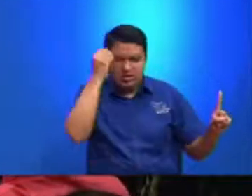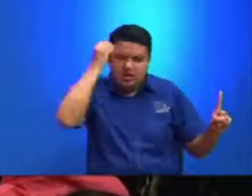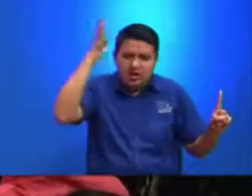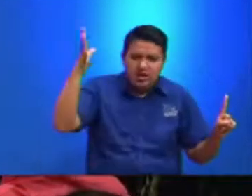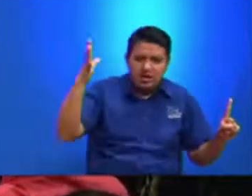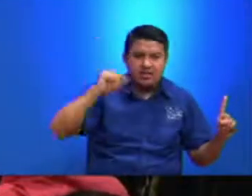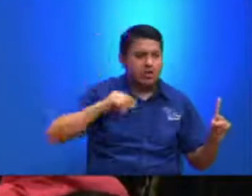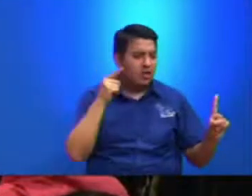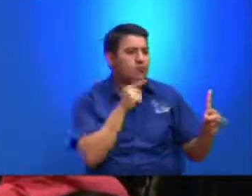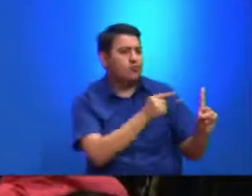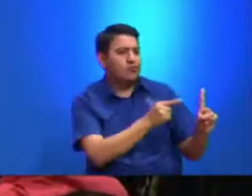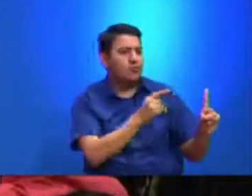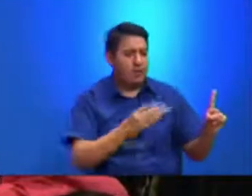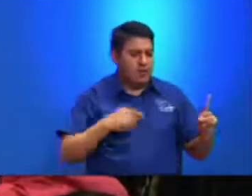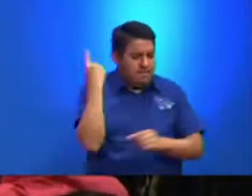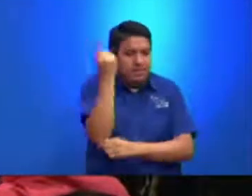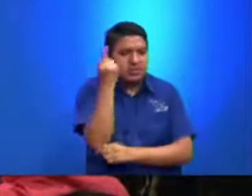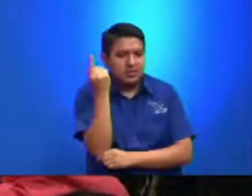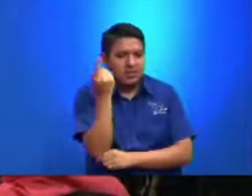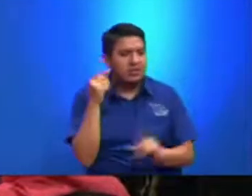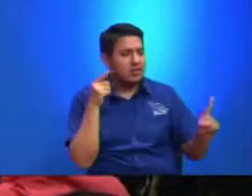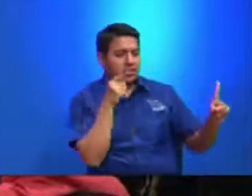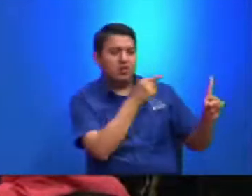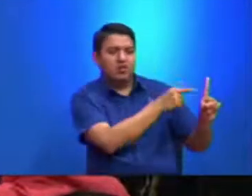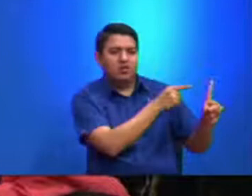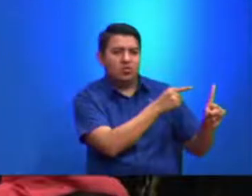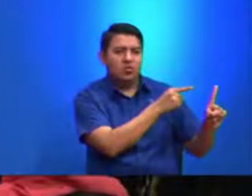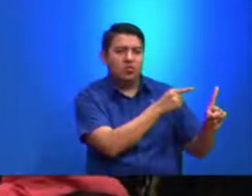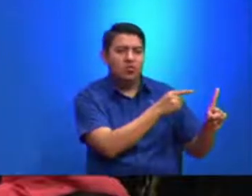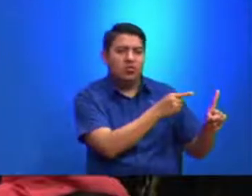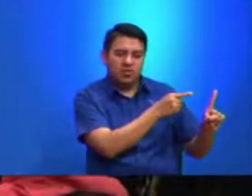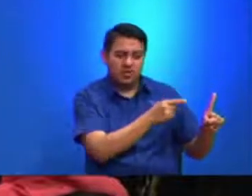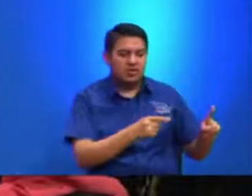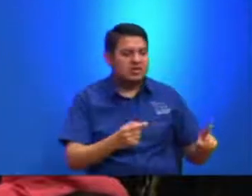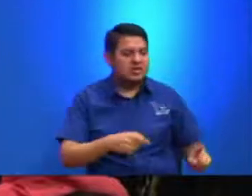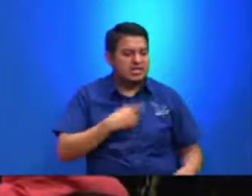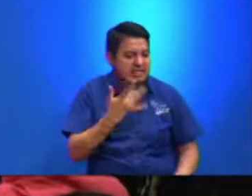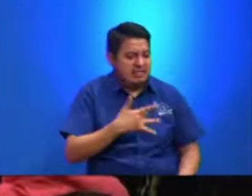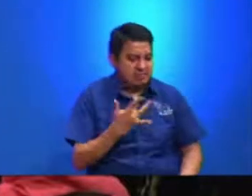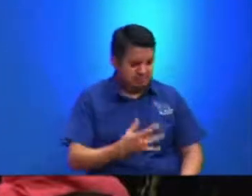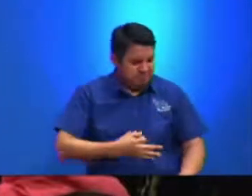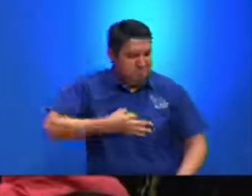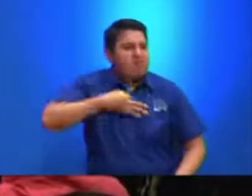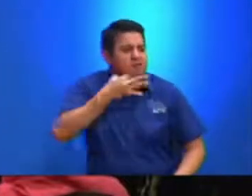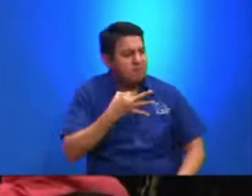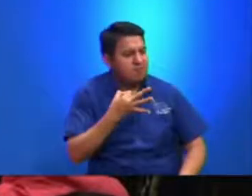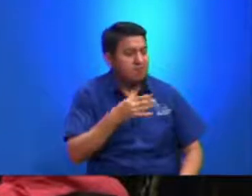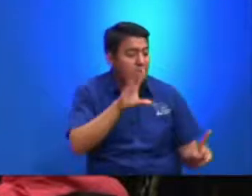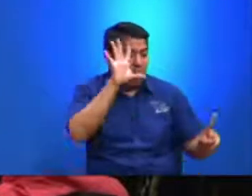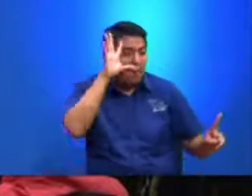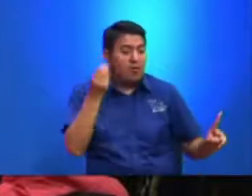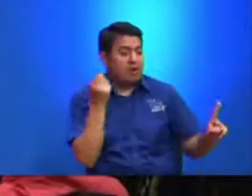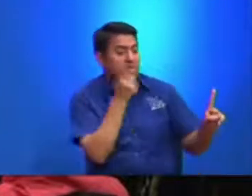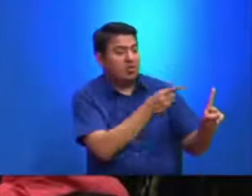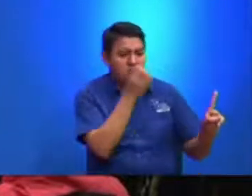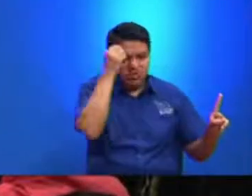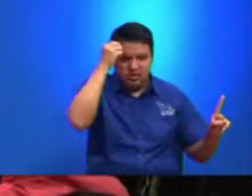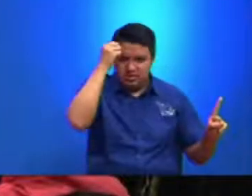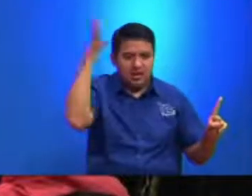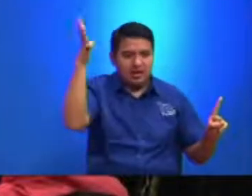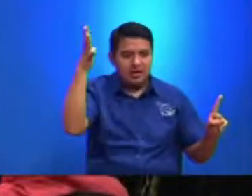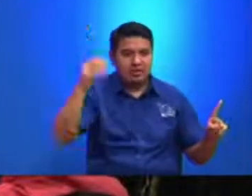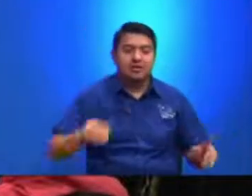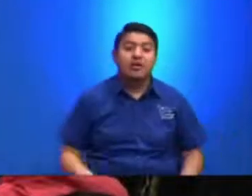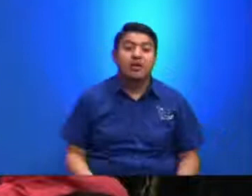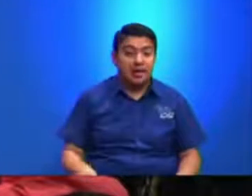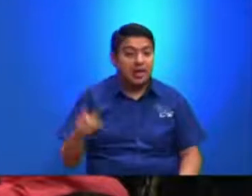Usted lo está adulando, hermano. Y fíjese que hasta para venderle a uno, hermano,